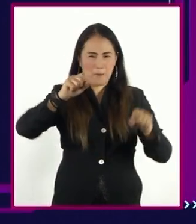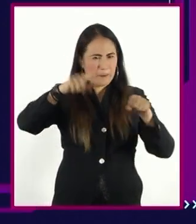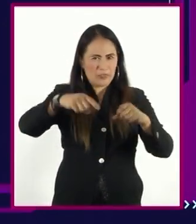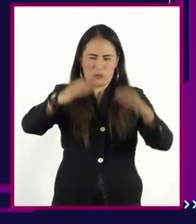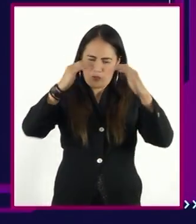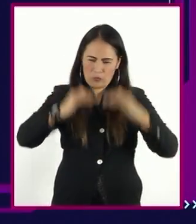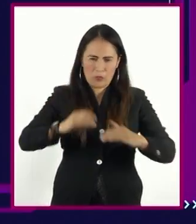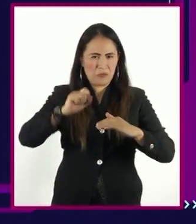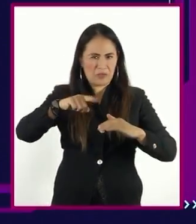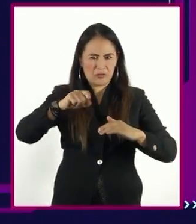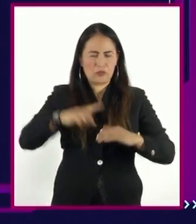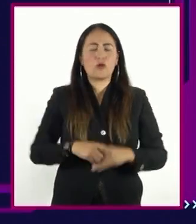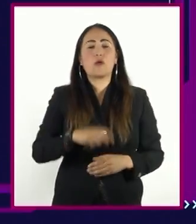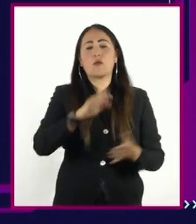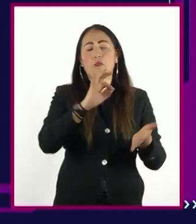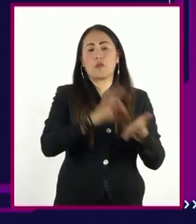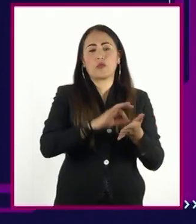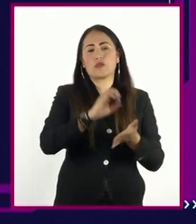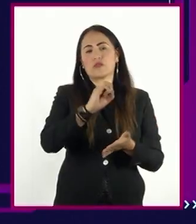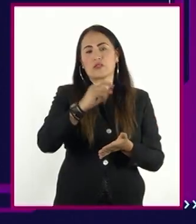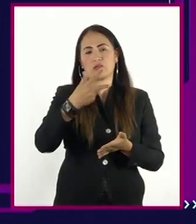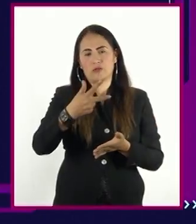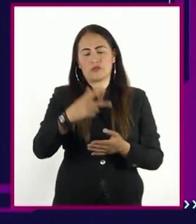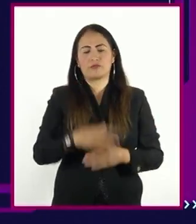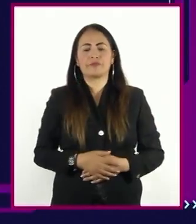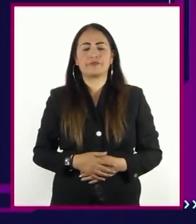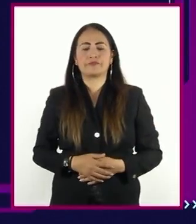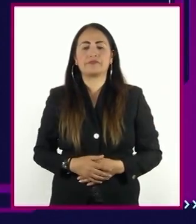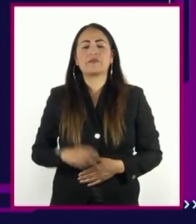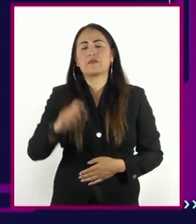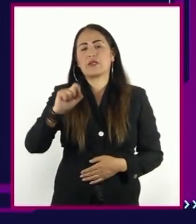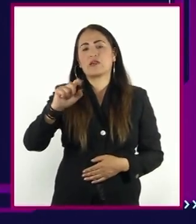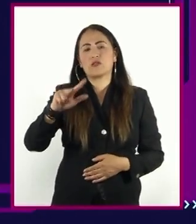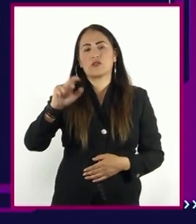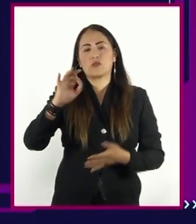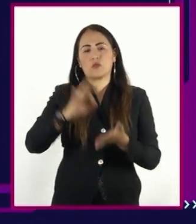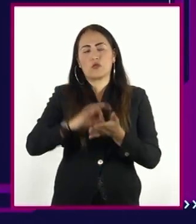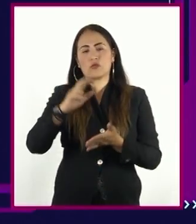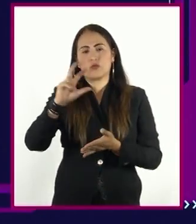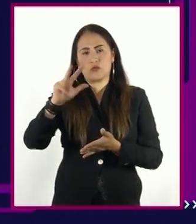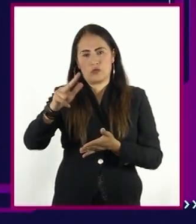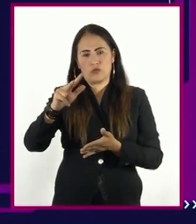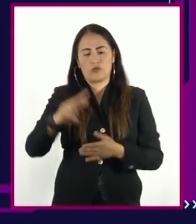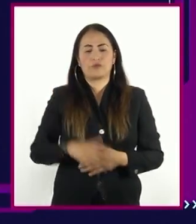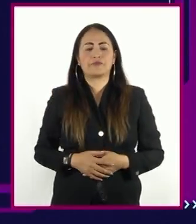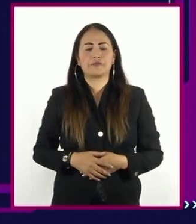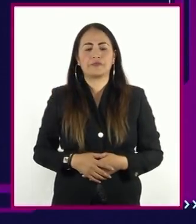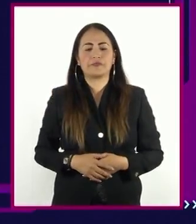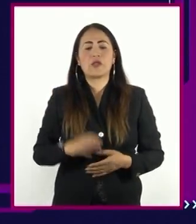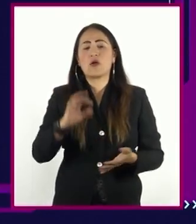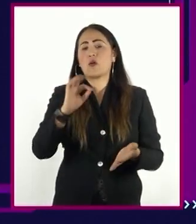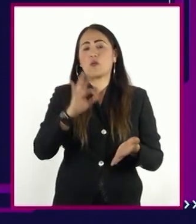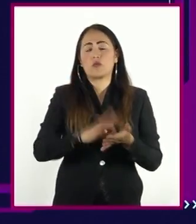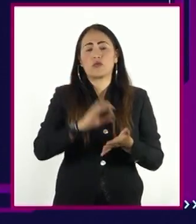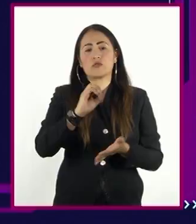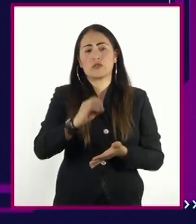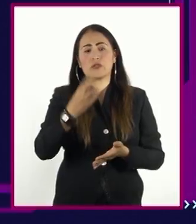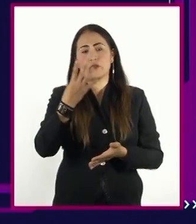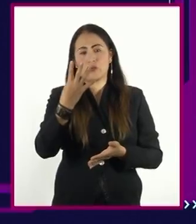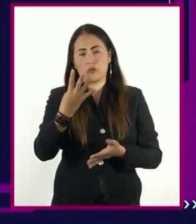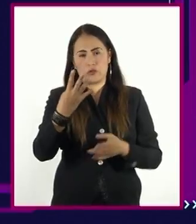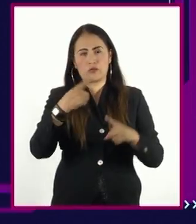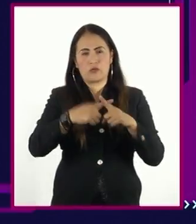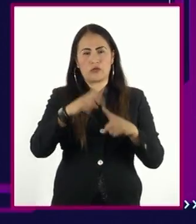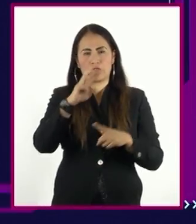en la siguiente fila, 28.8 grados. 4 centésimos por 360 es igual a